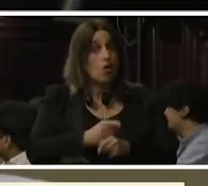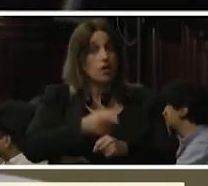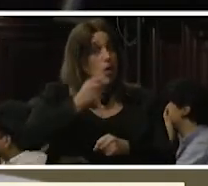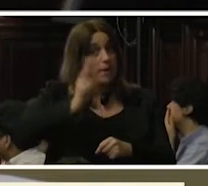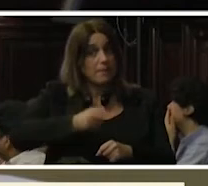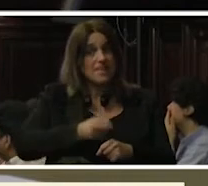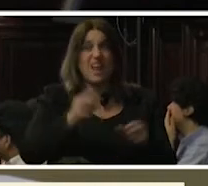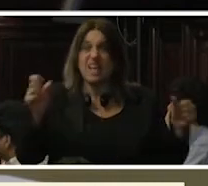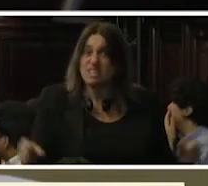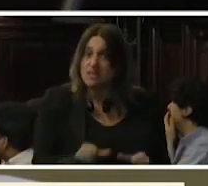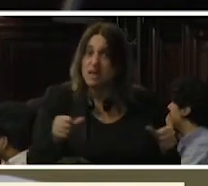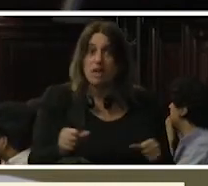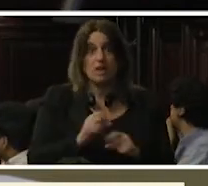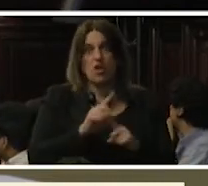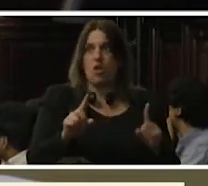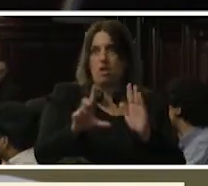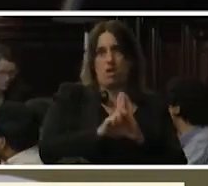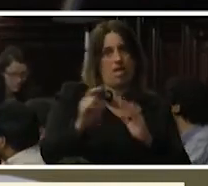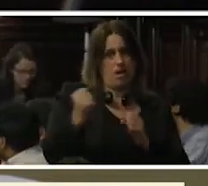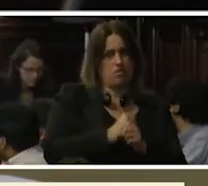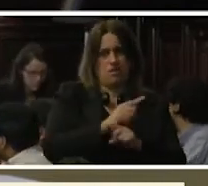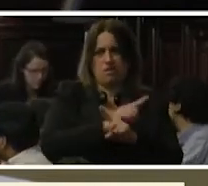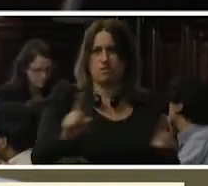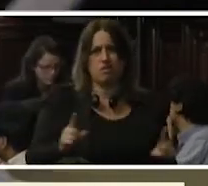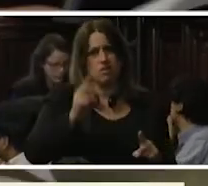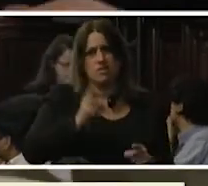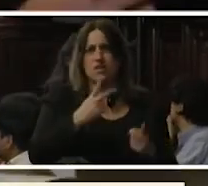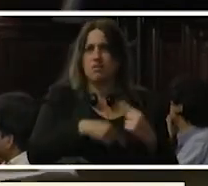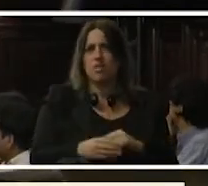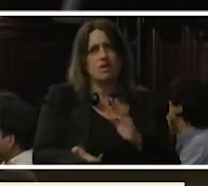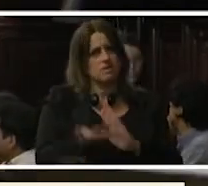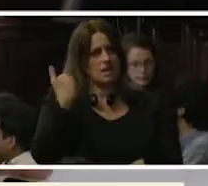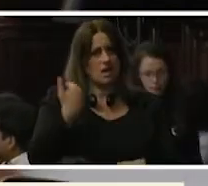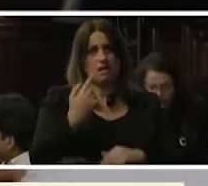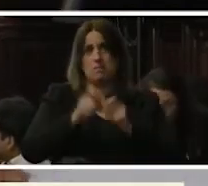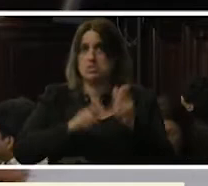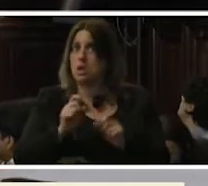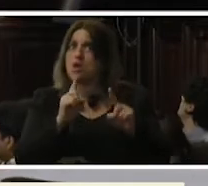los territorios de los pueblos indígenas en aislamiento y erradicar la presencia de terceros.